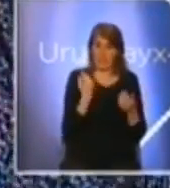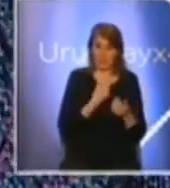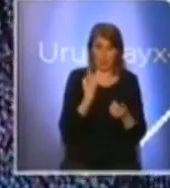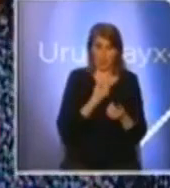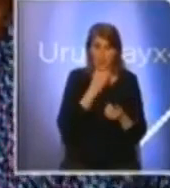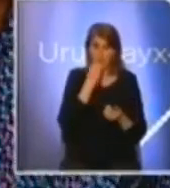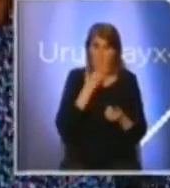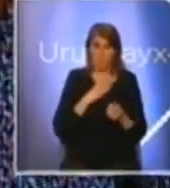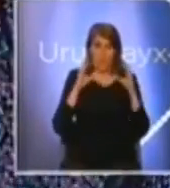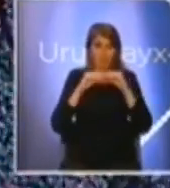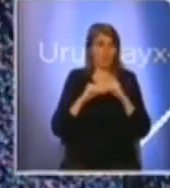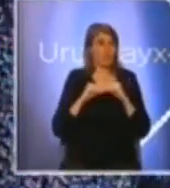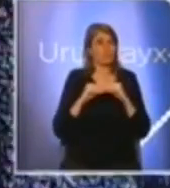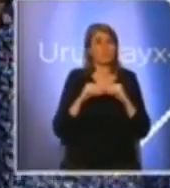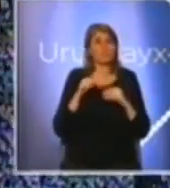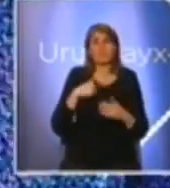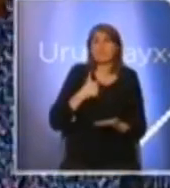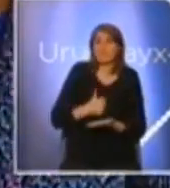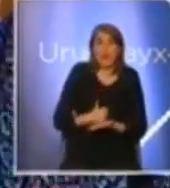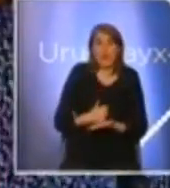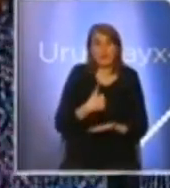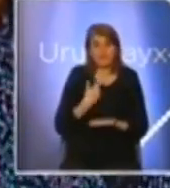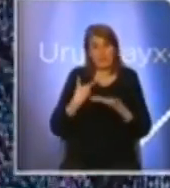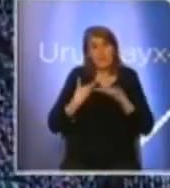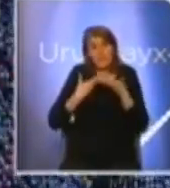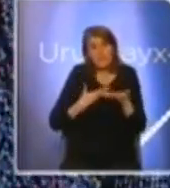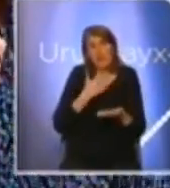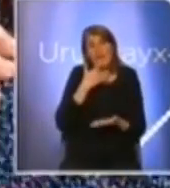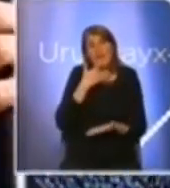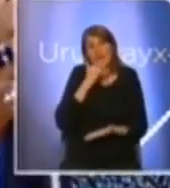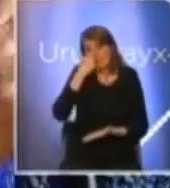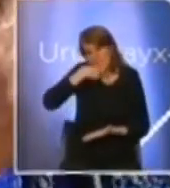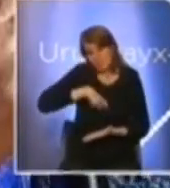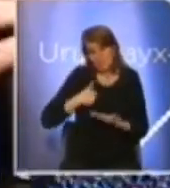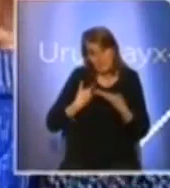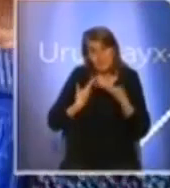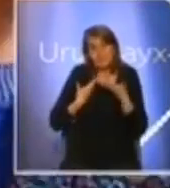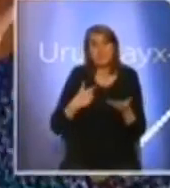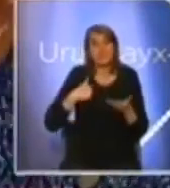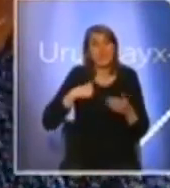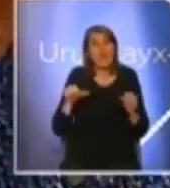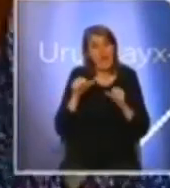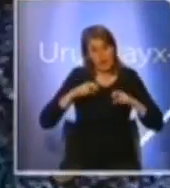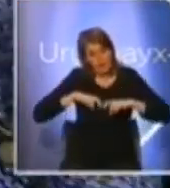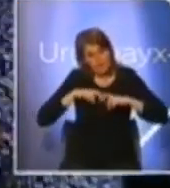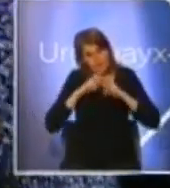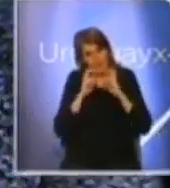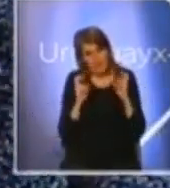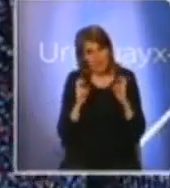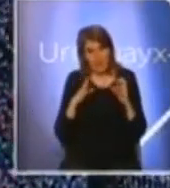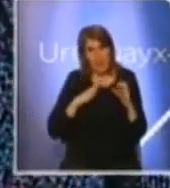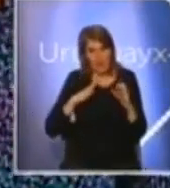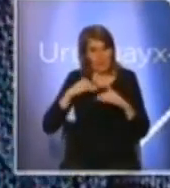escucha? Bueno, yo estoy acá como ejemplo de alguien que hace investigación en Uruguay,